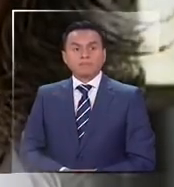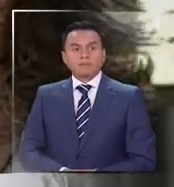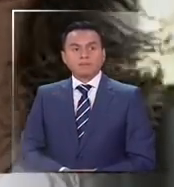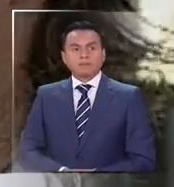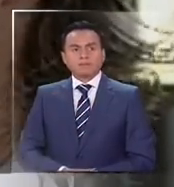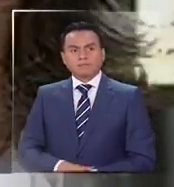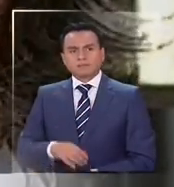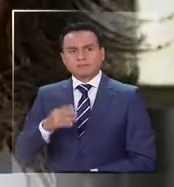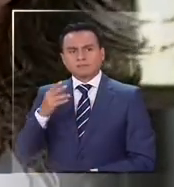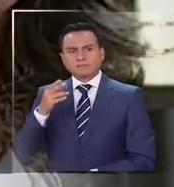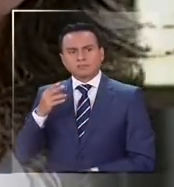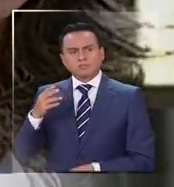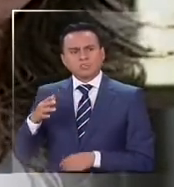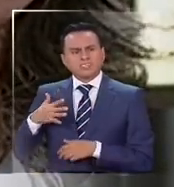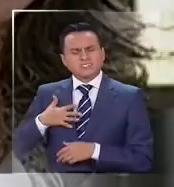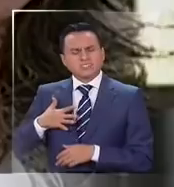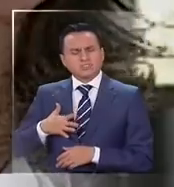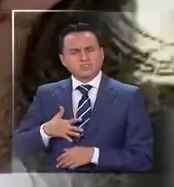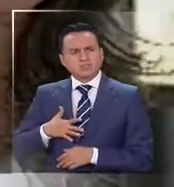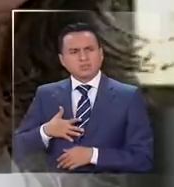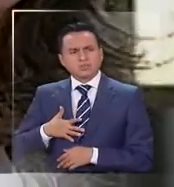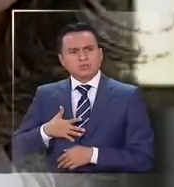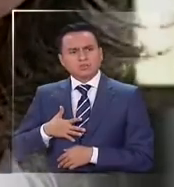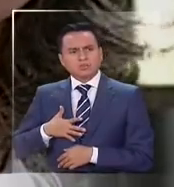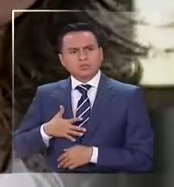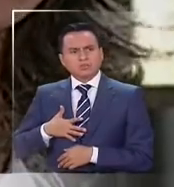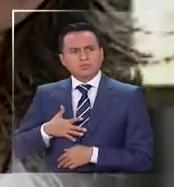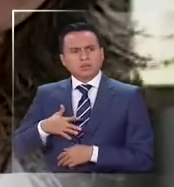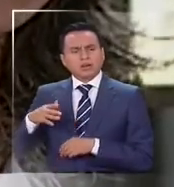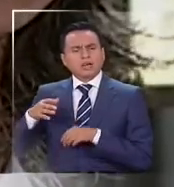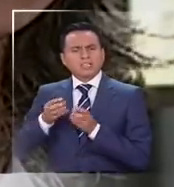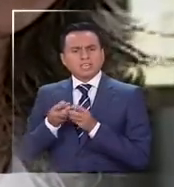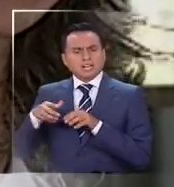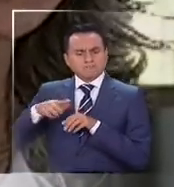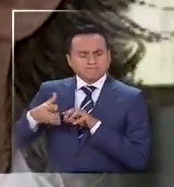me pegaron un toquecito y me apoyó la mano en los genitales.